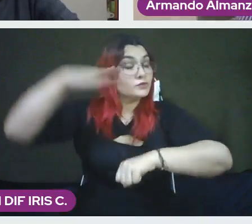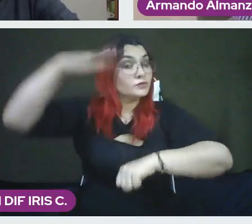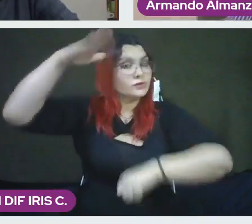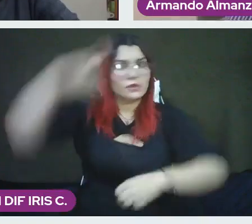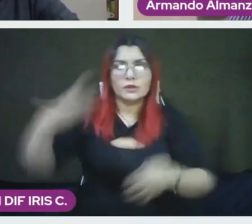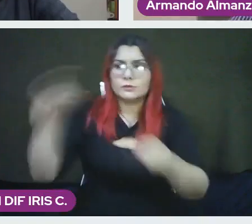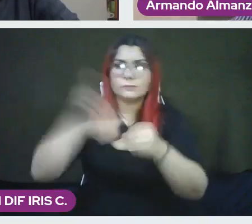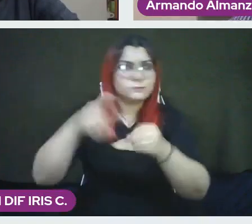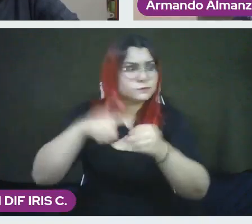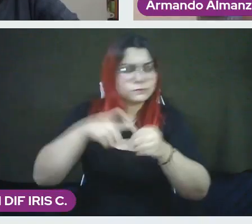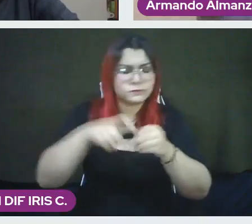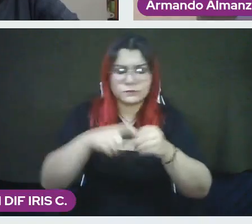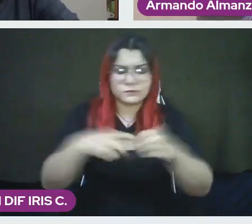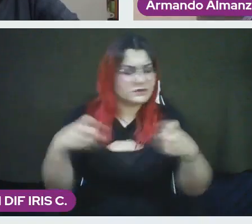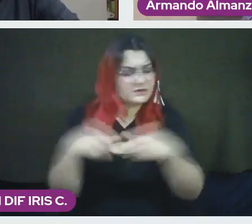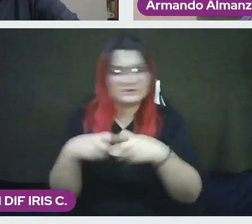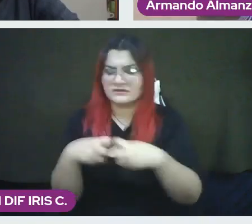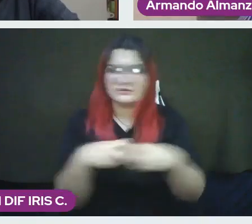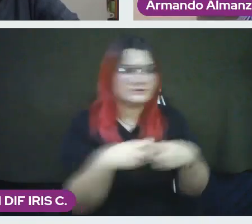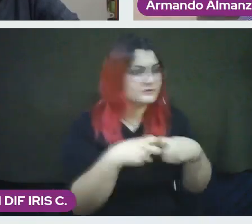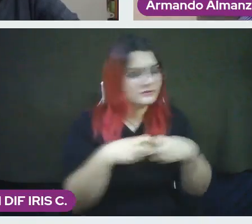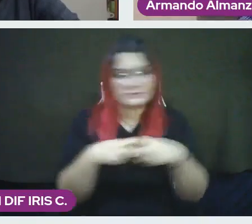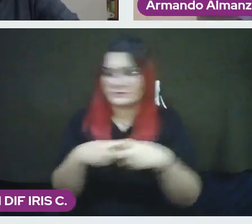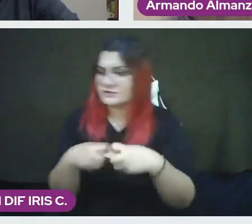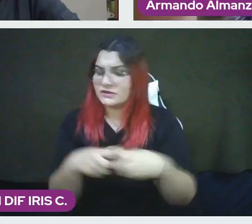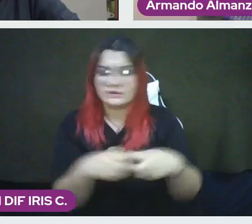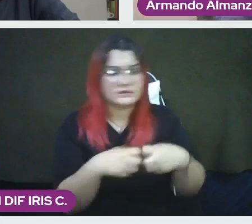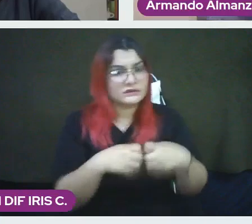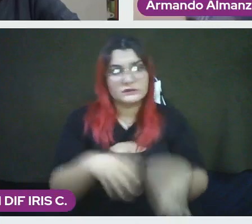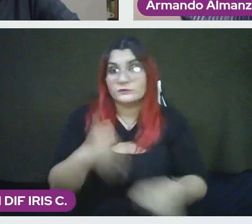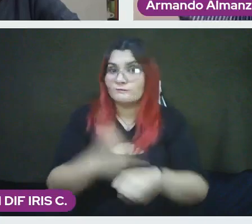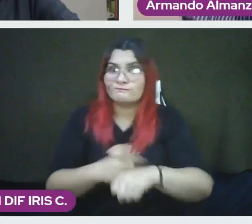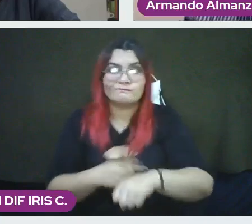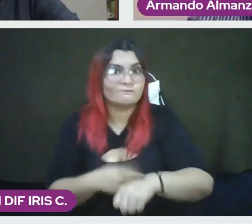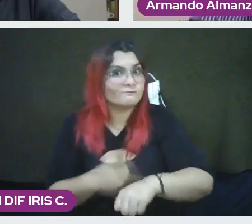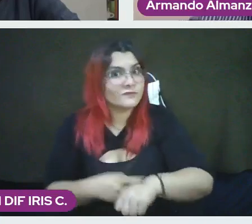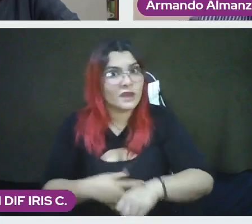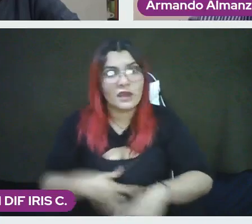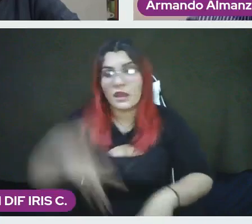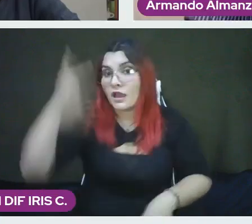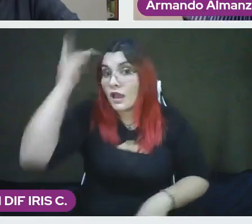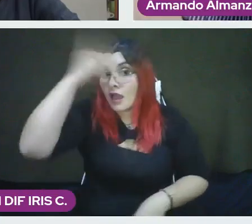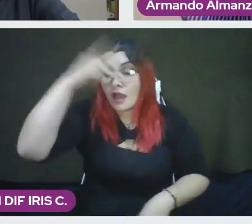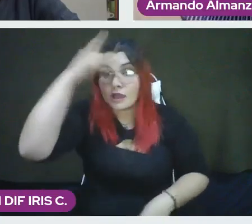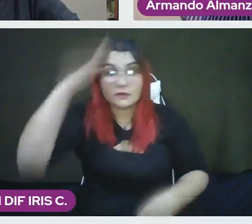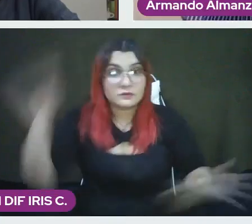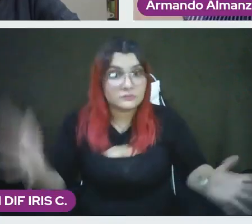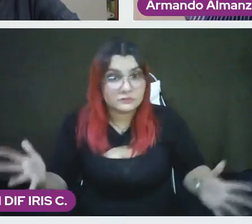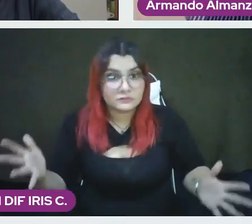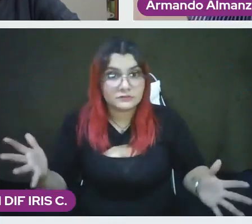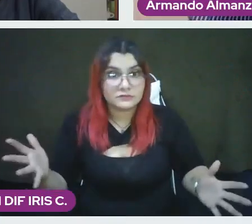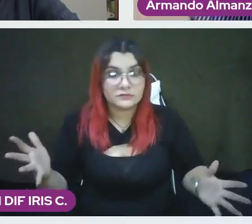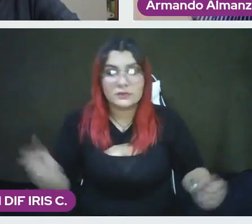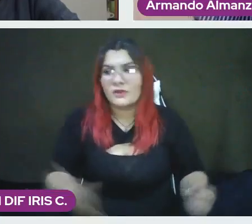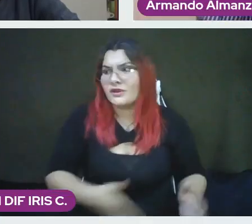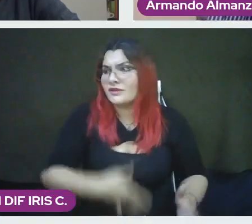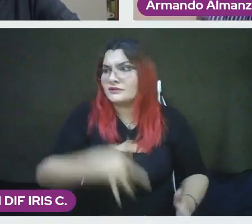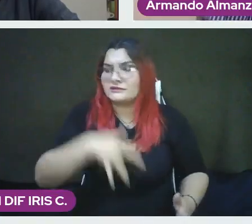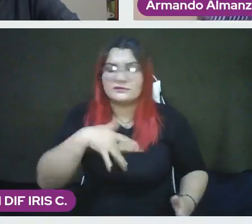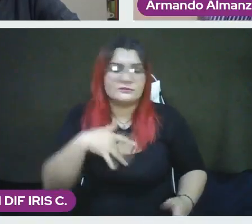se vuelve en un estrés y luego se vuelve en una patología y luego se vuelve en una situación somática, como ya lo expliqué,